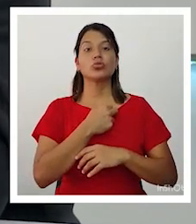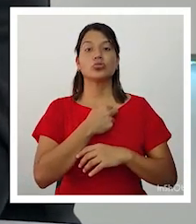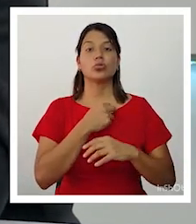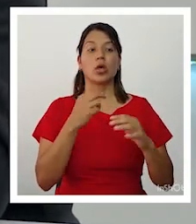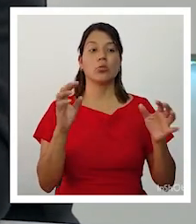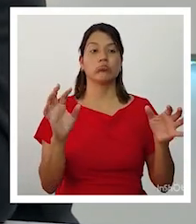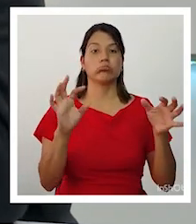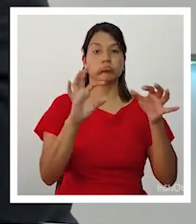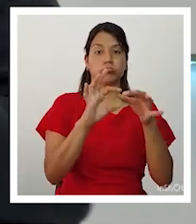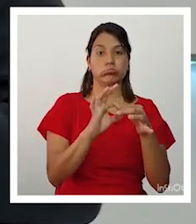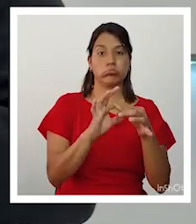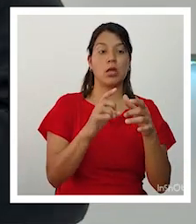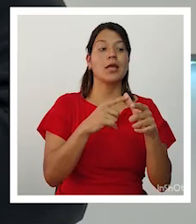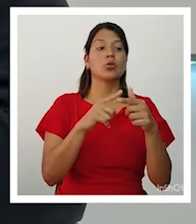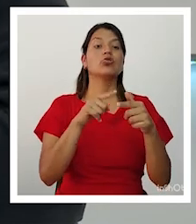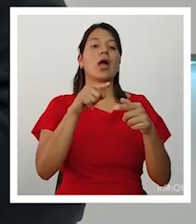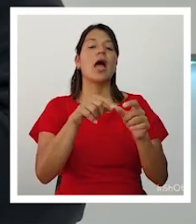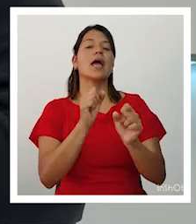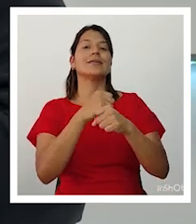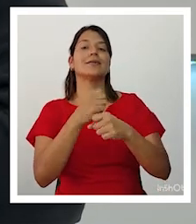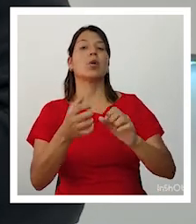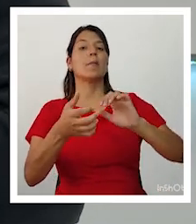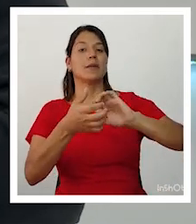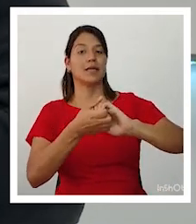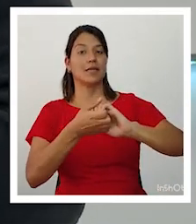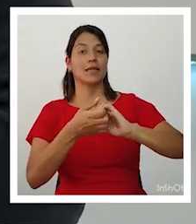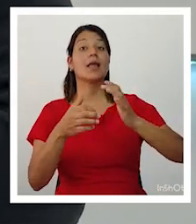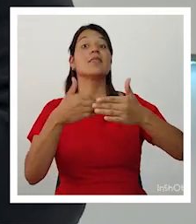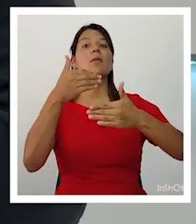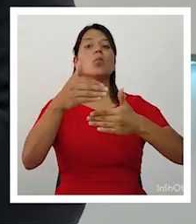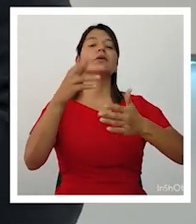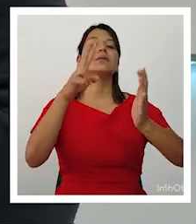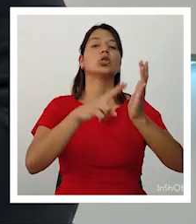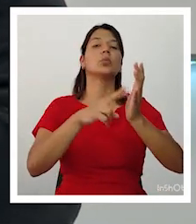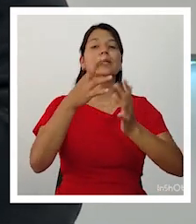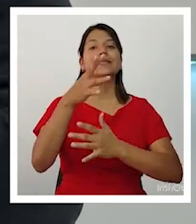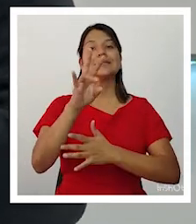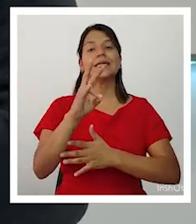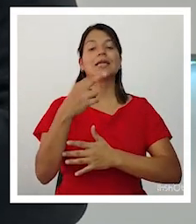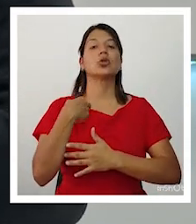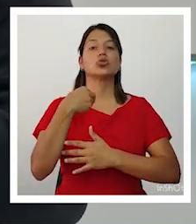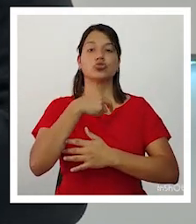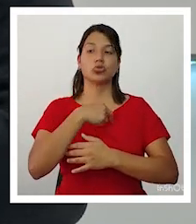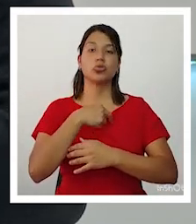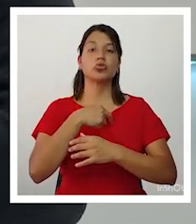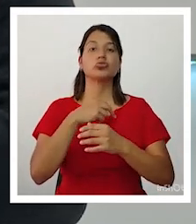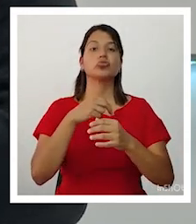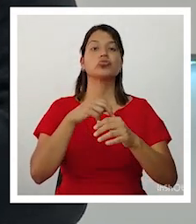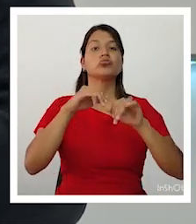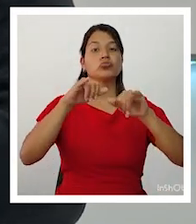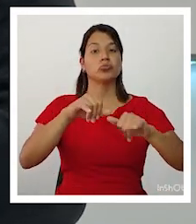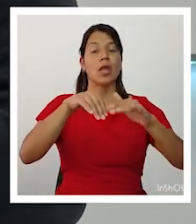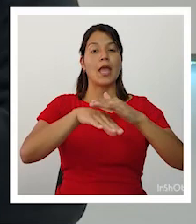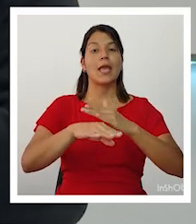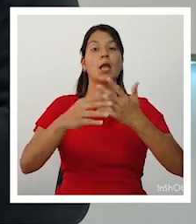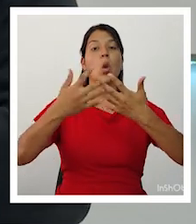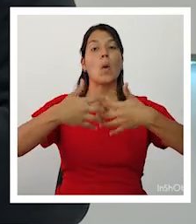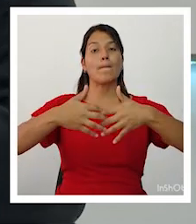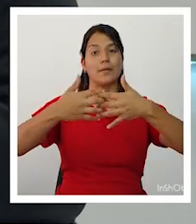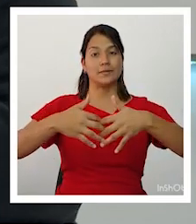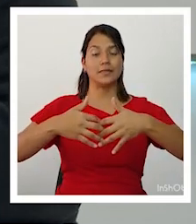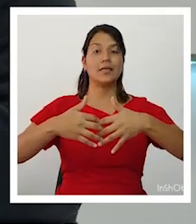y fue donde formamos Hermandad. En el 2017 estuvimos con la compañía en un festival que se llamaba